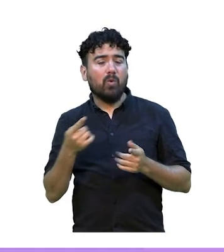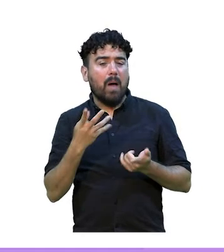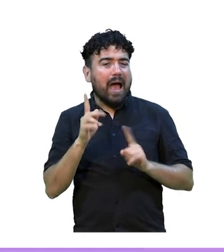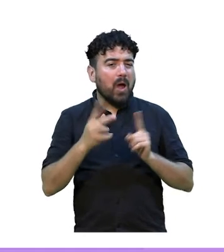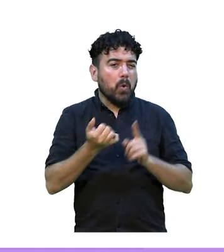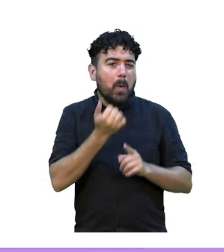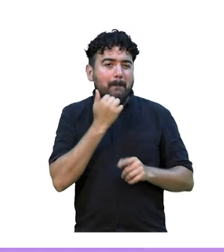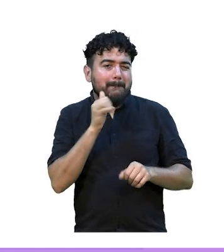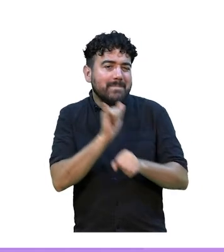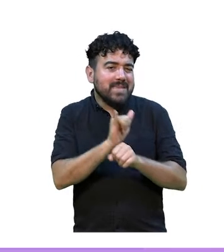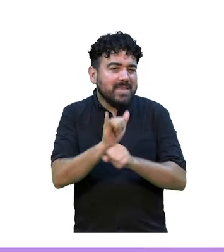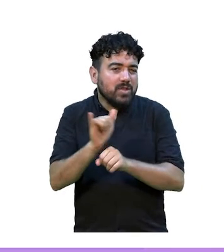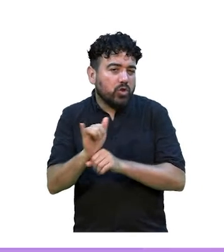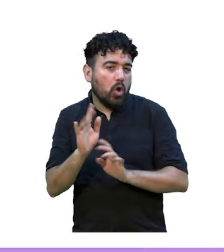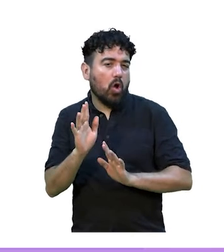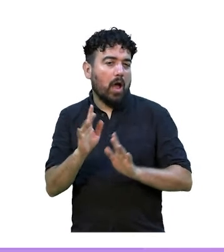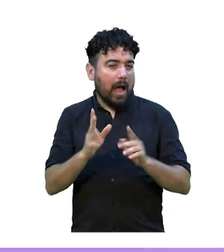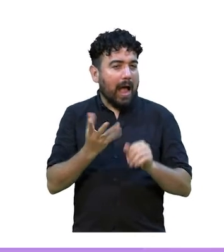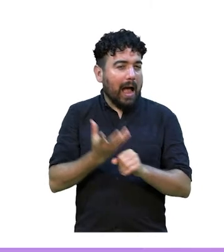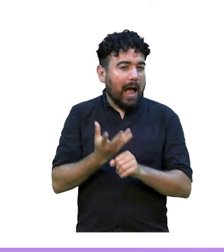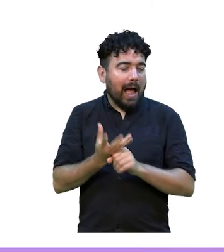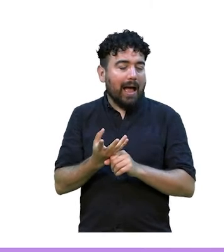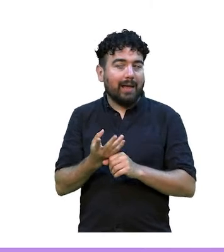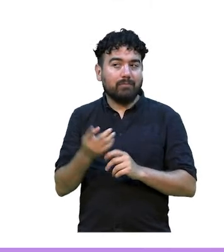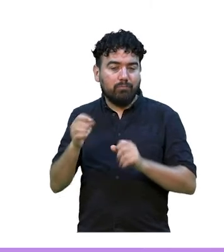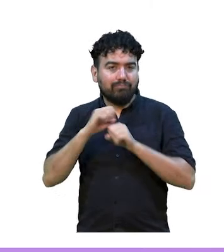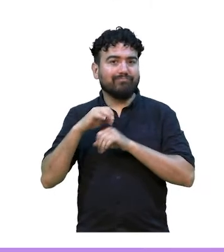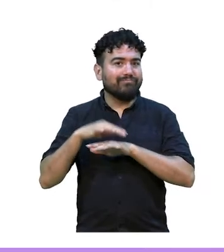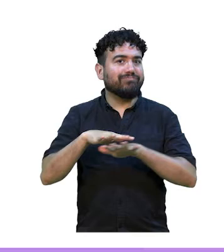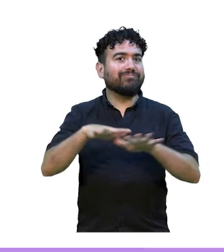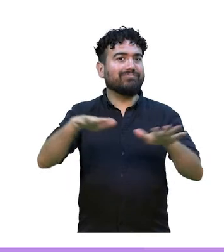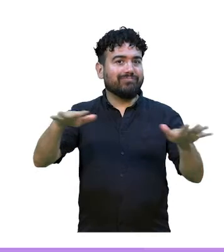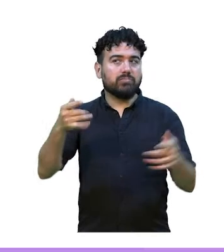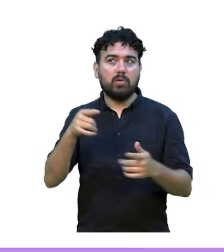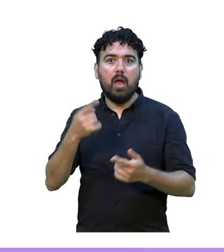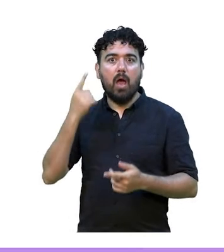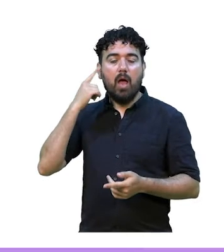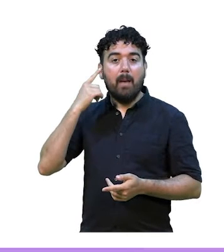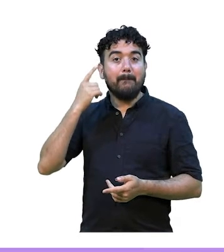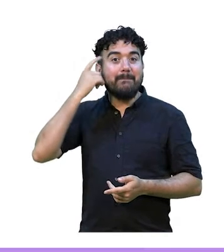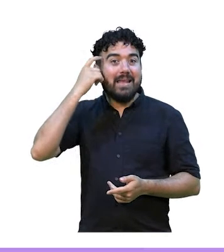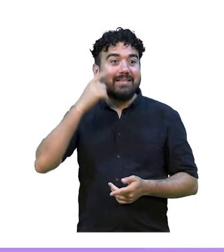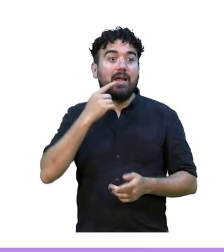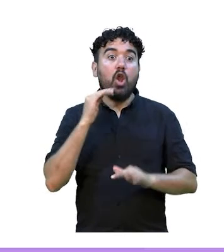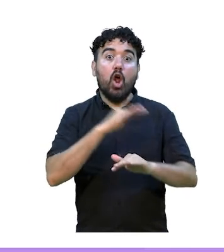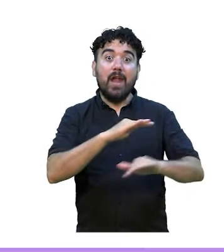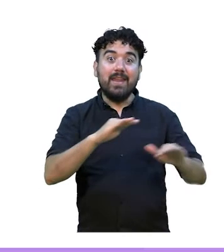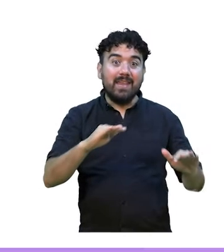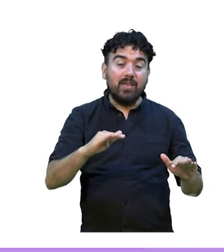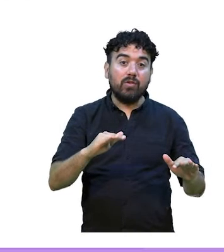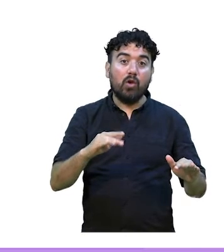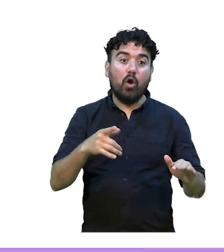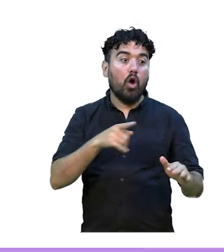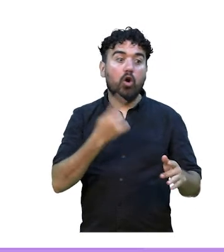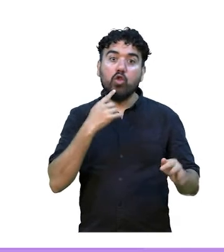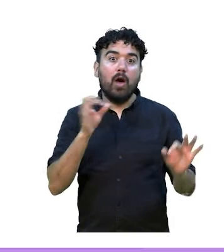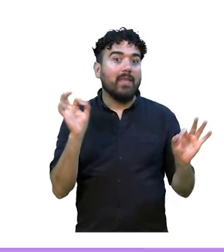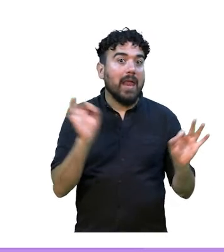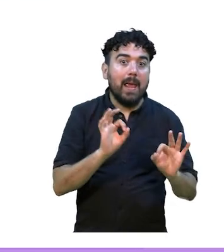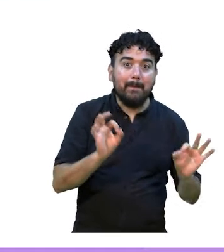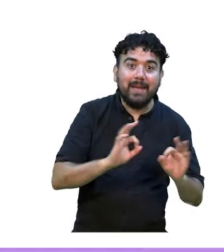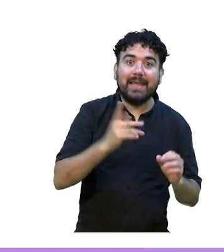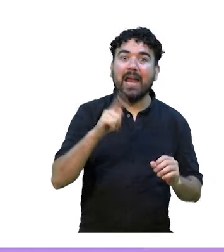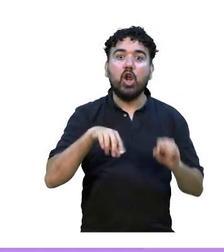jocas están rodeadas de muchos mitos, y uno de los mitos más validados es que, sobre todo a las niñeces, a la